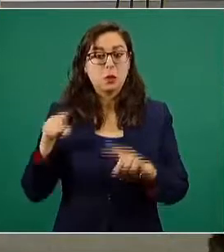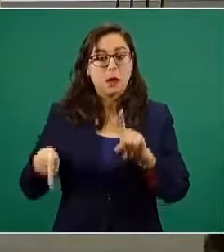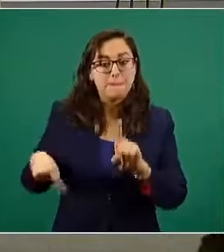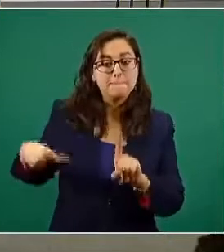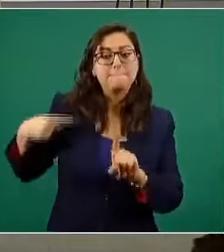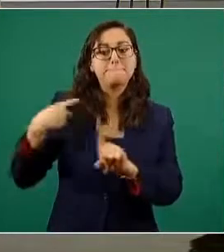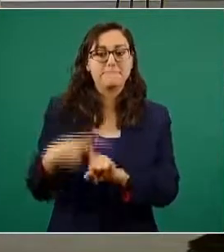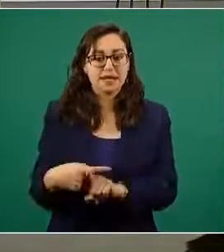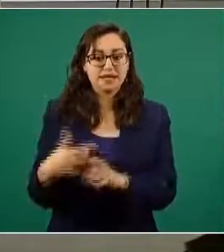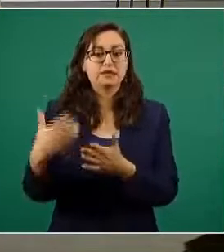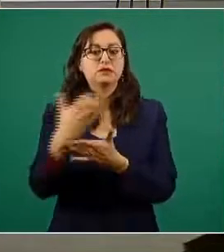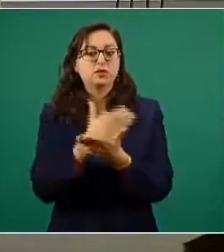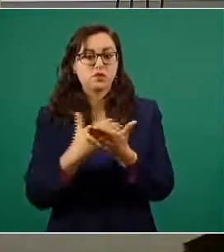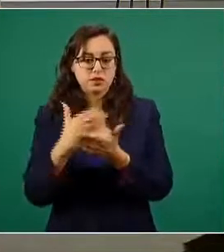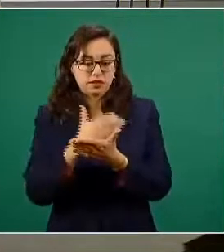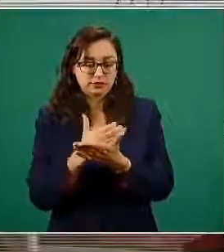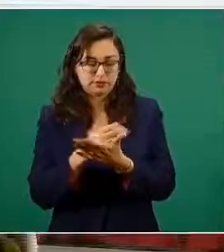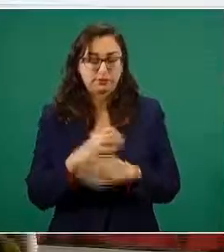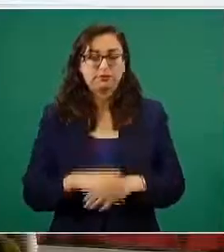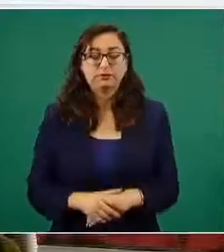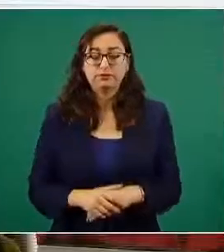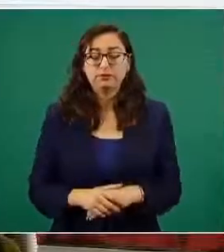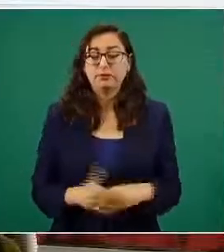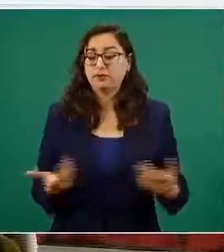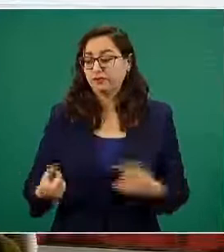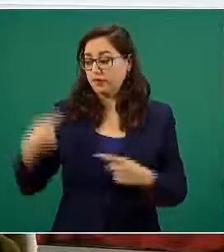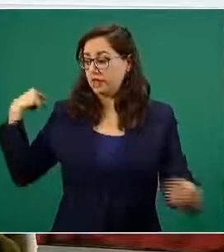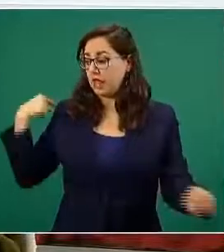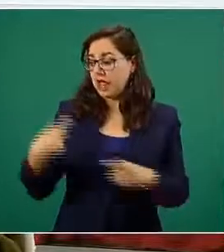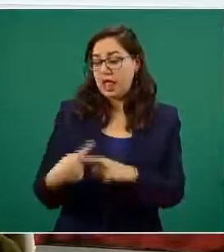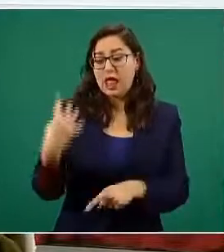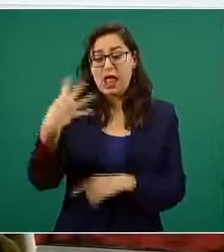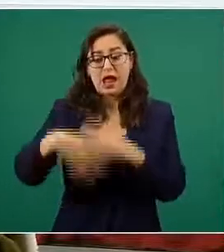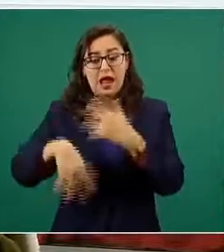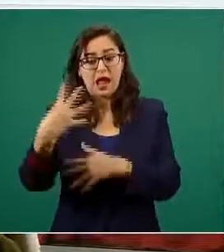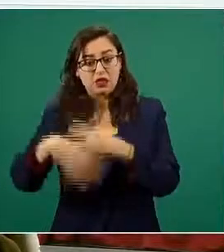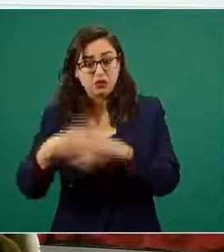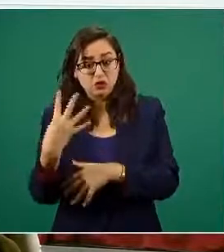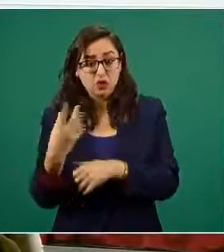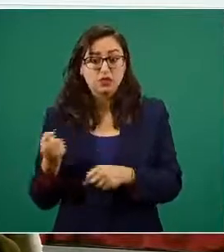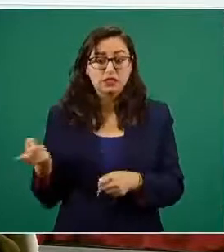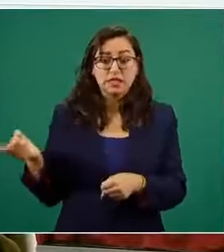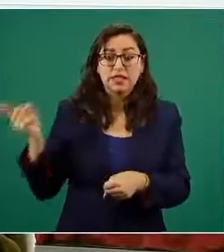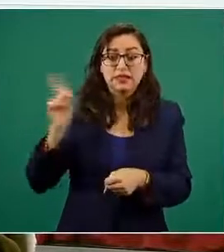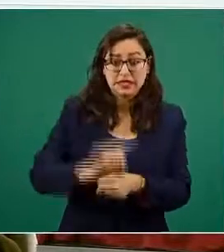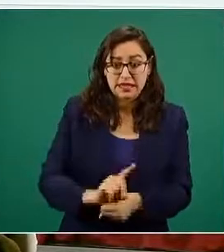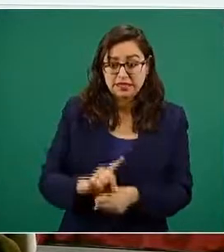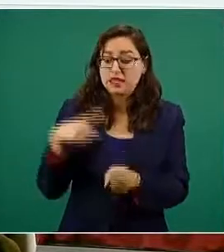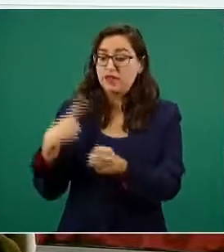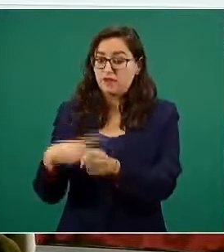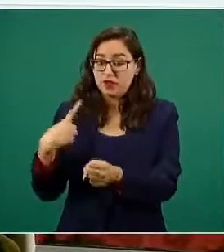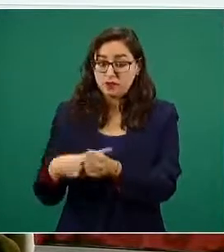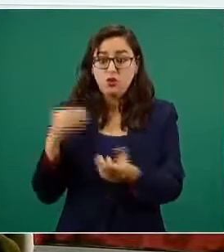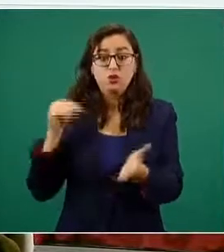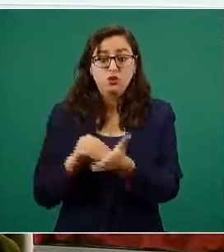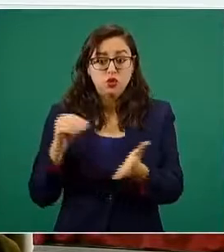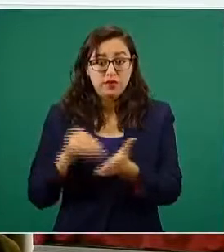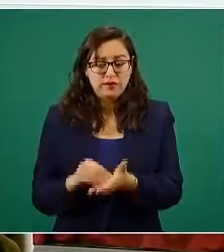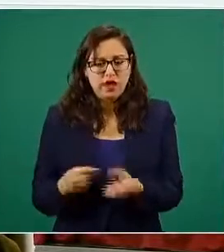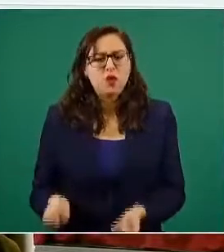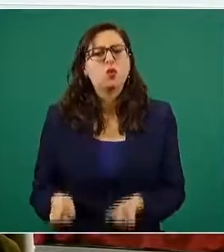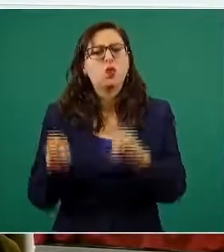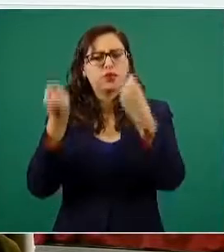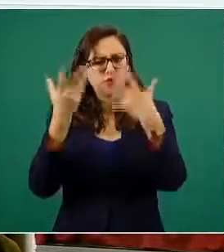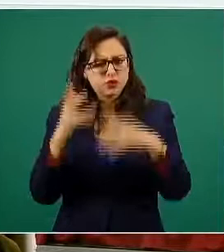casi 64,000, son la epidemia activa. El resto son la epidemia histórica, 1,5 millones casi